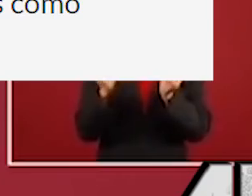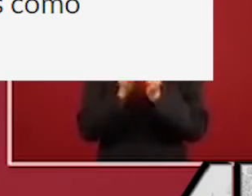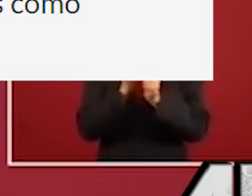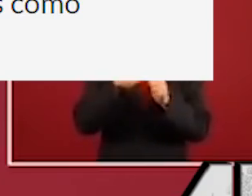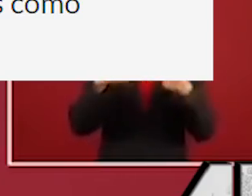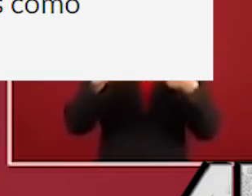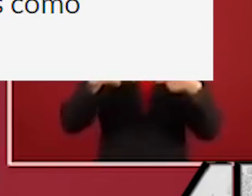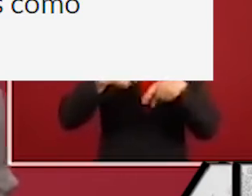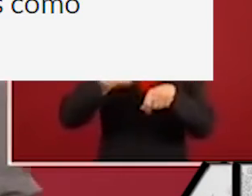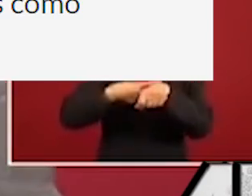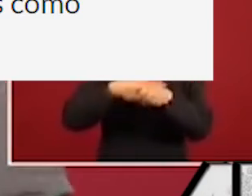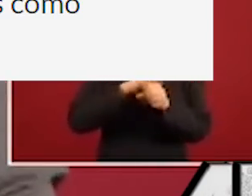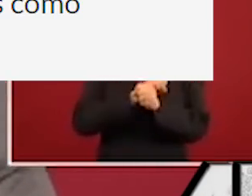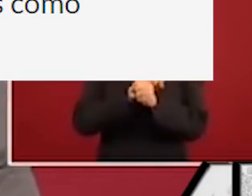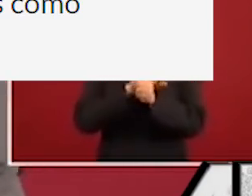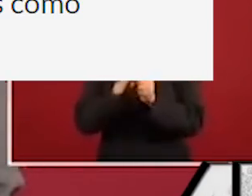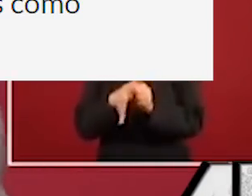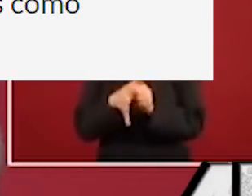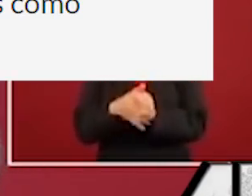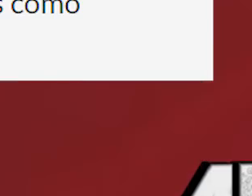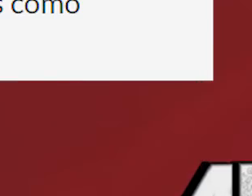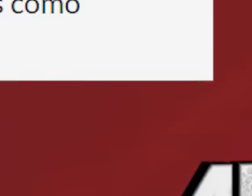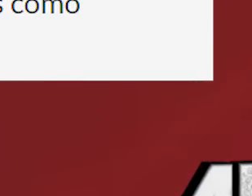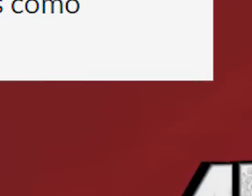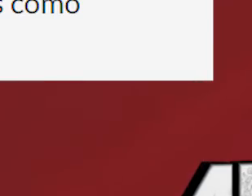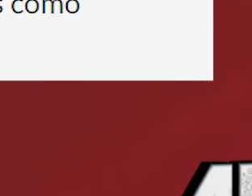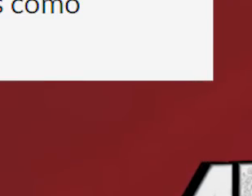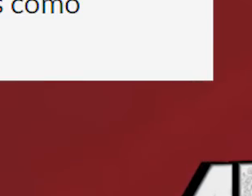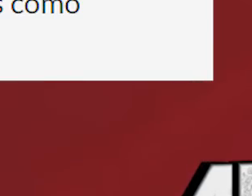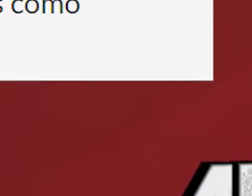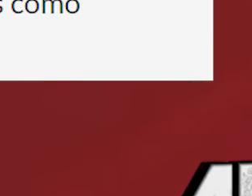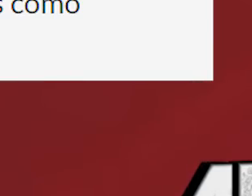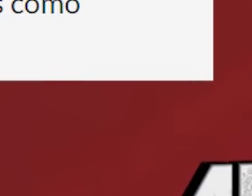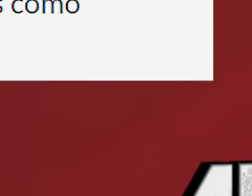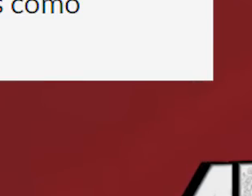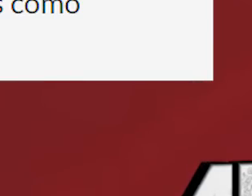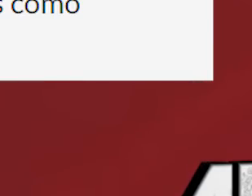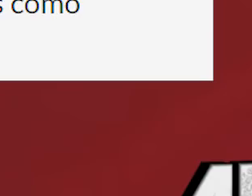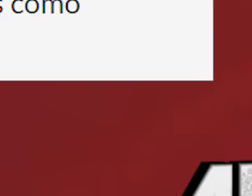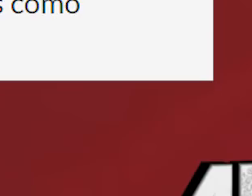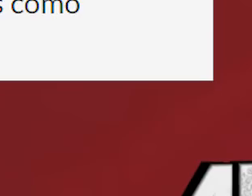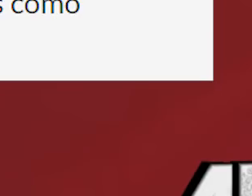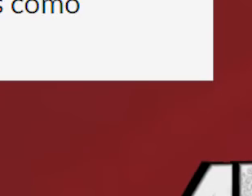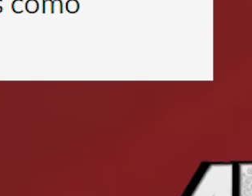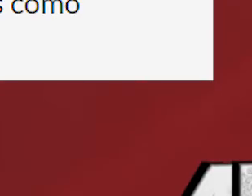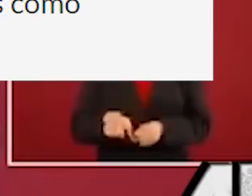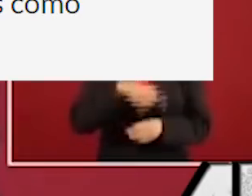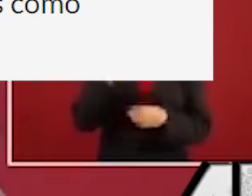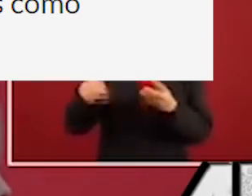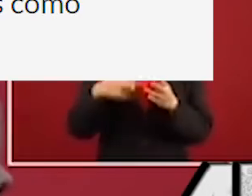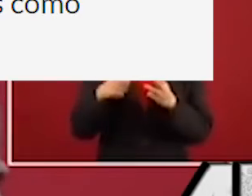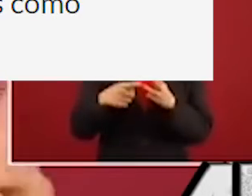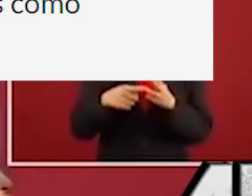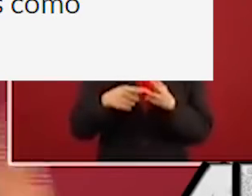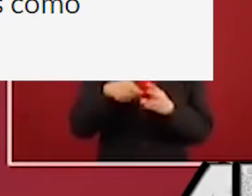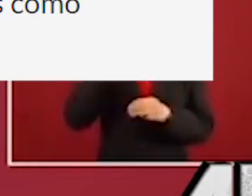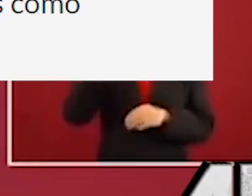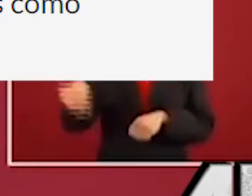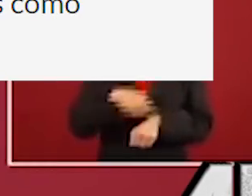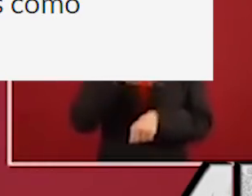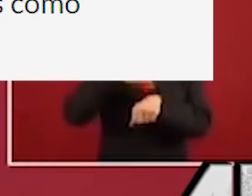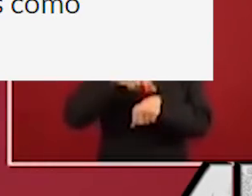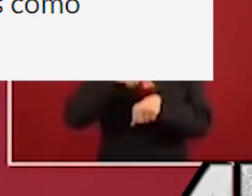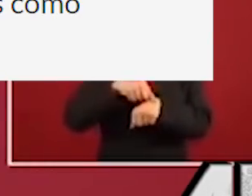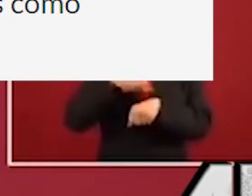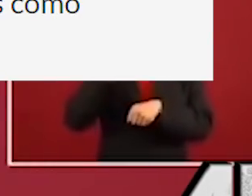50 médicos, incluidos 24 residentes, 19 de ellos confirmados con positivo de COVID-19 y 5 que